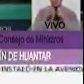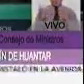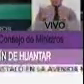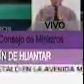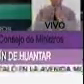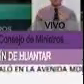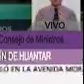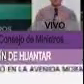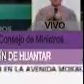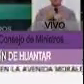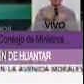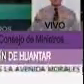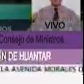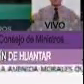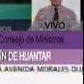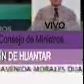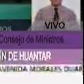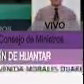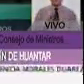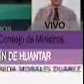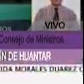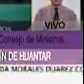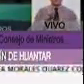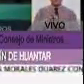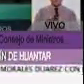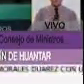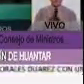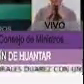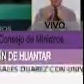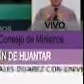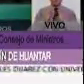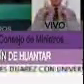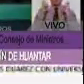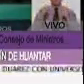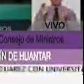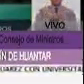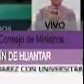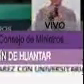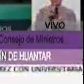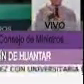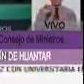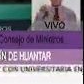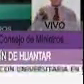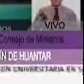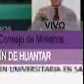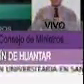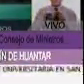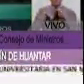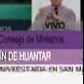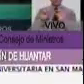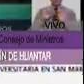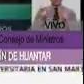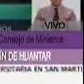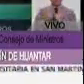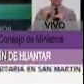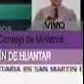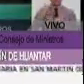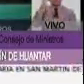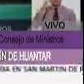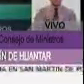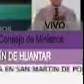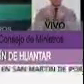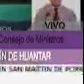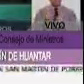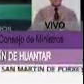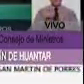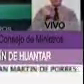para una reunión con todo el tribunal que estaba viendo el caso Chavín de Huántar en la Corte Superior de Justicia de Lima.